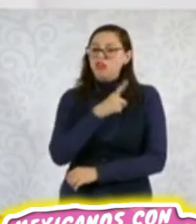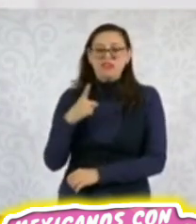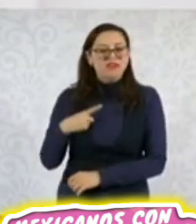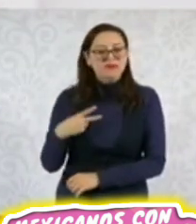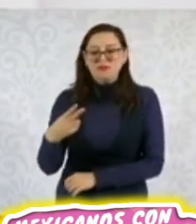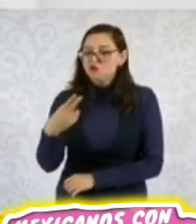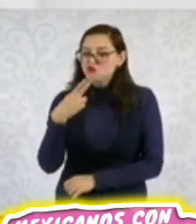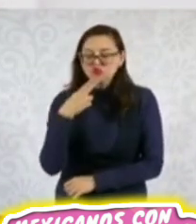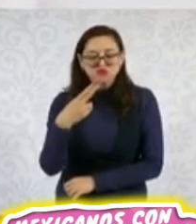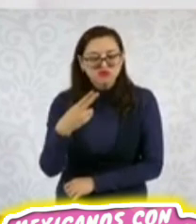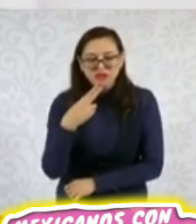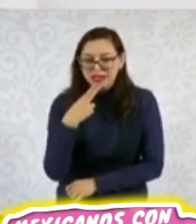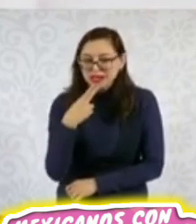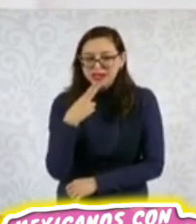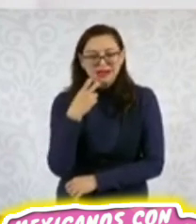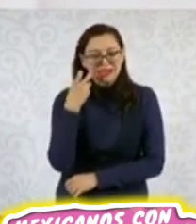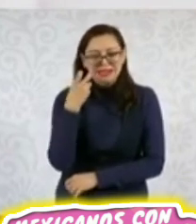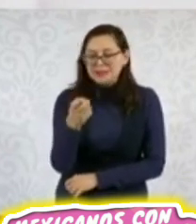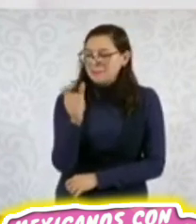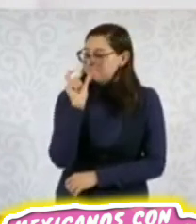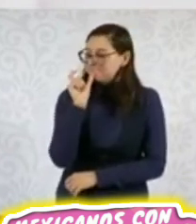No hay